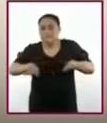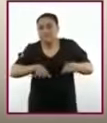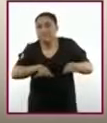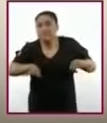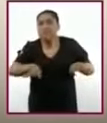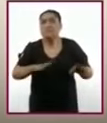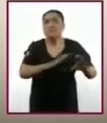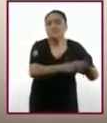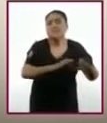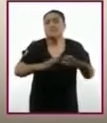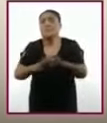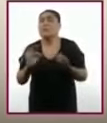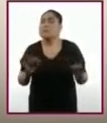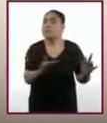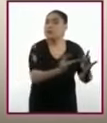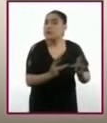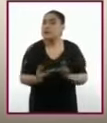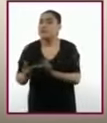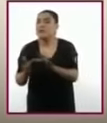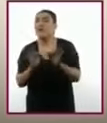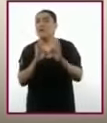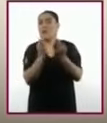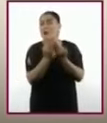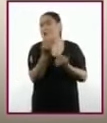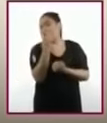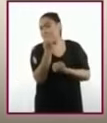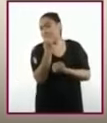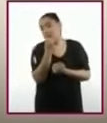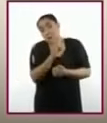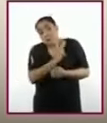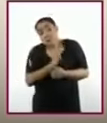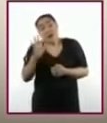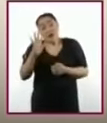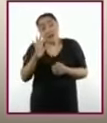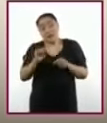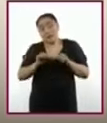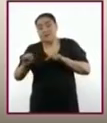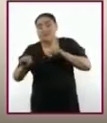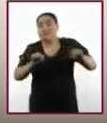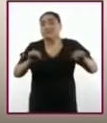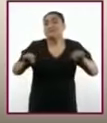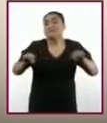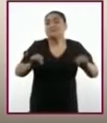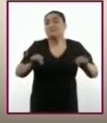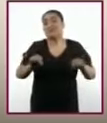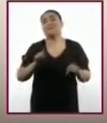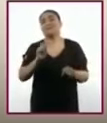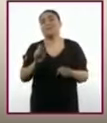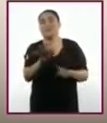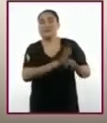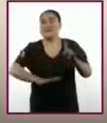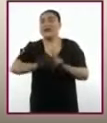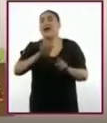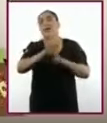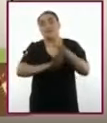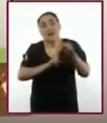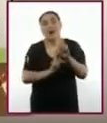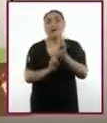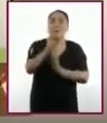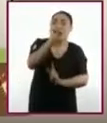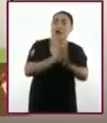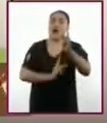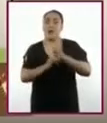alimentarias interconectadas, que expresan las relaciones posibles que se dan entre los organismos de un ecosistema.